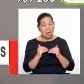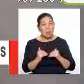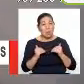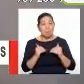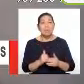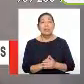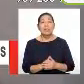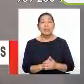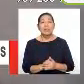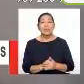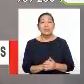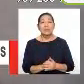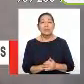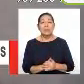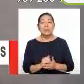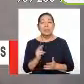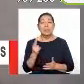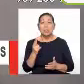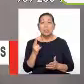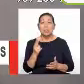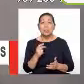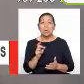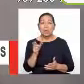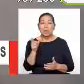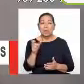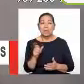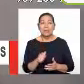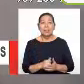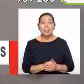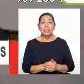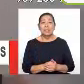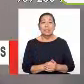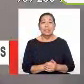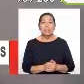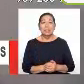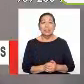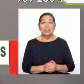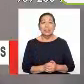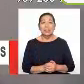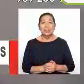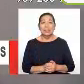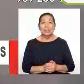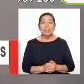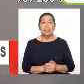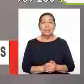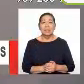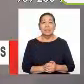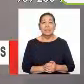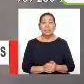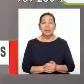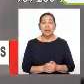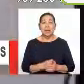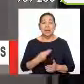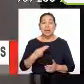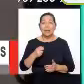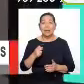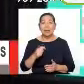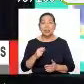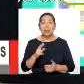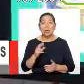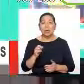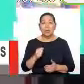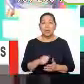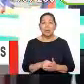edad, al presunto delincuente. Por favor, puede pasar la diapositiva. Yarixson Enrique